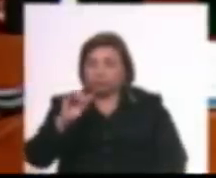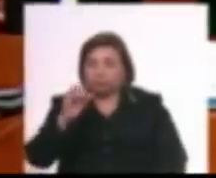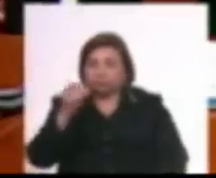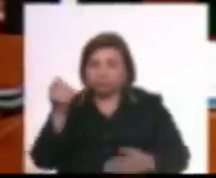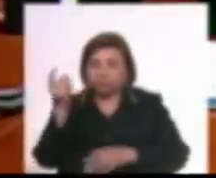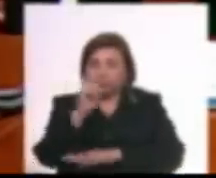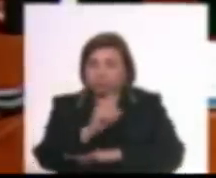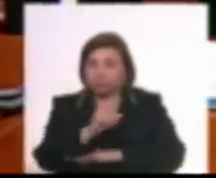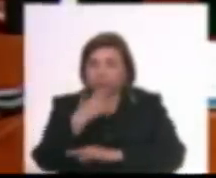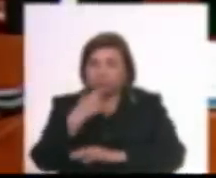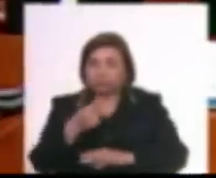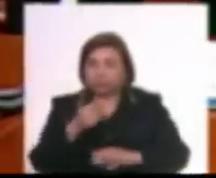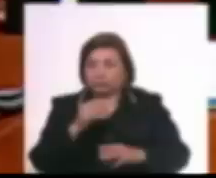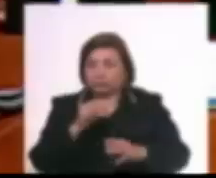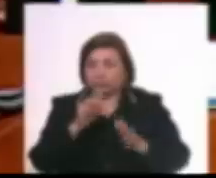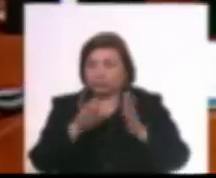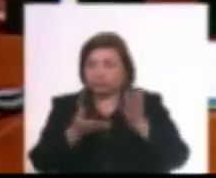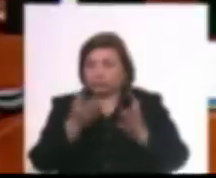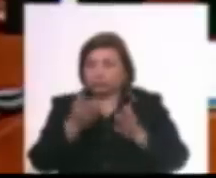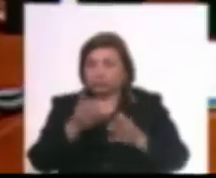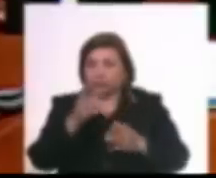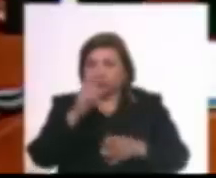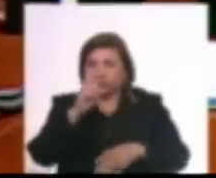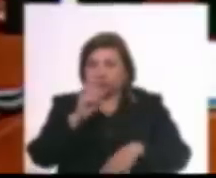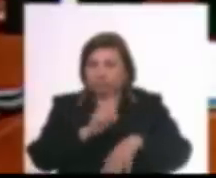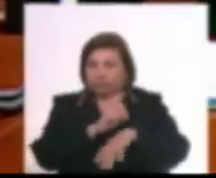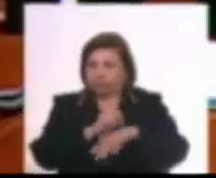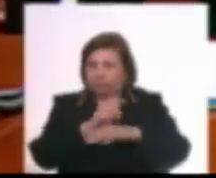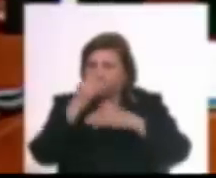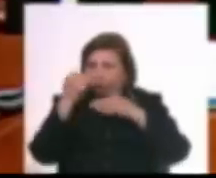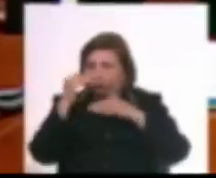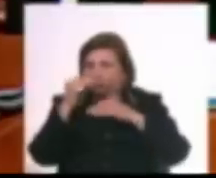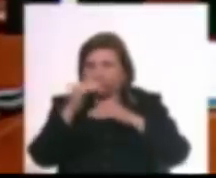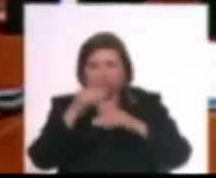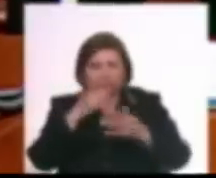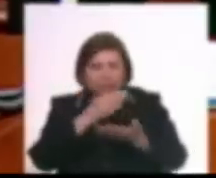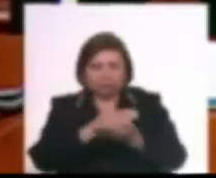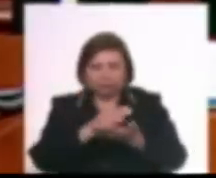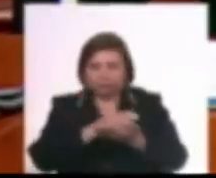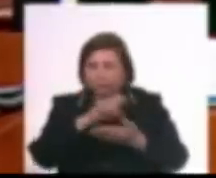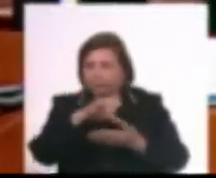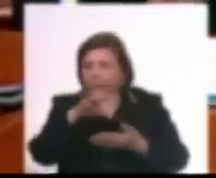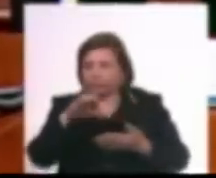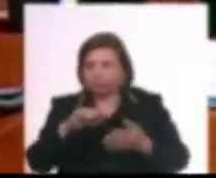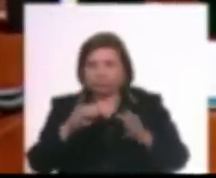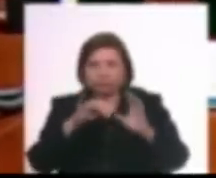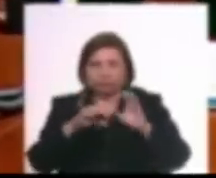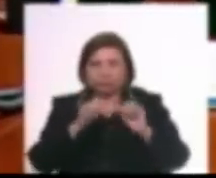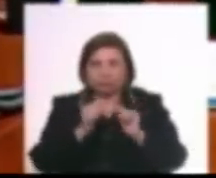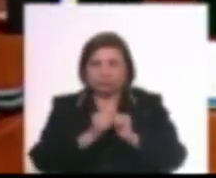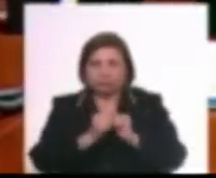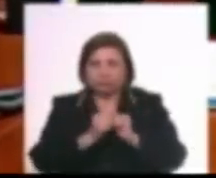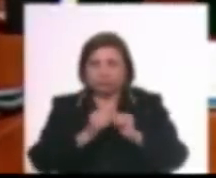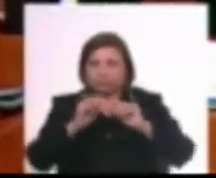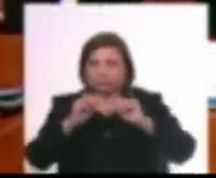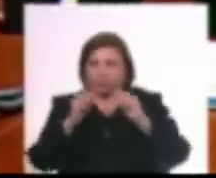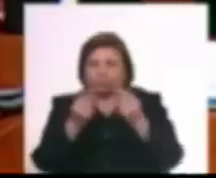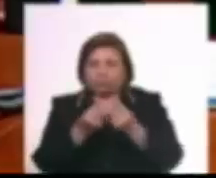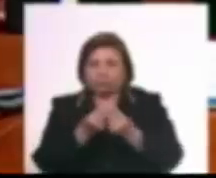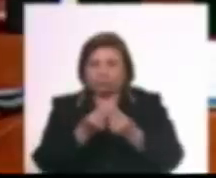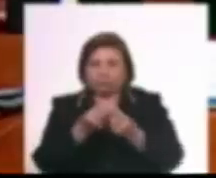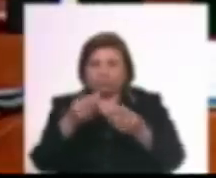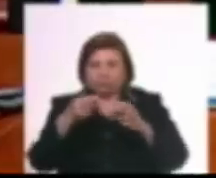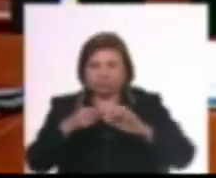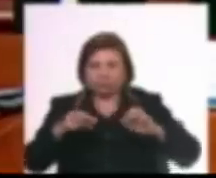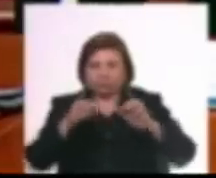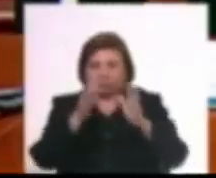tema del expresidente peruano, Pedro Castillo. Él ha solicitado a un tribunal su libertad porque rechaza haber cometido los delitos